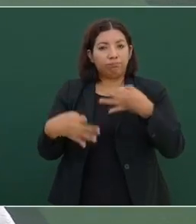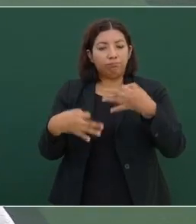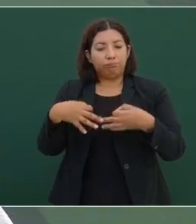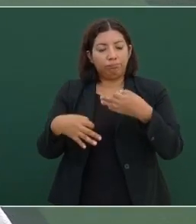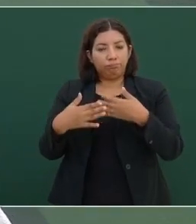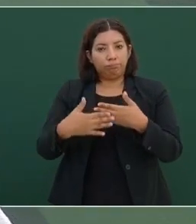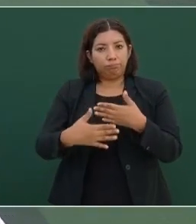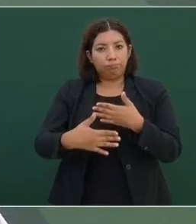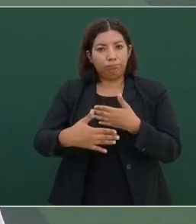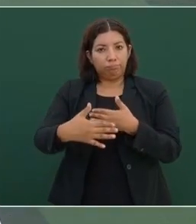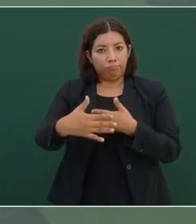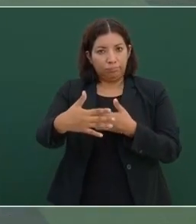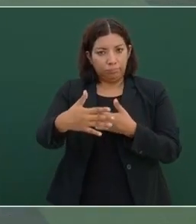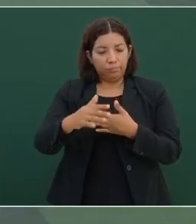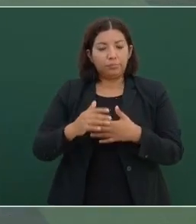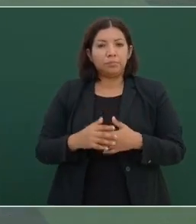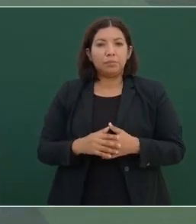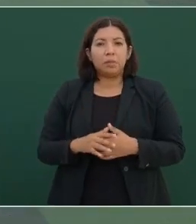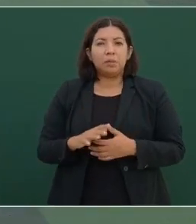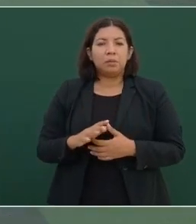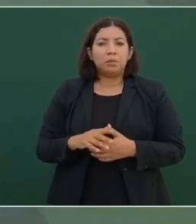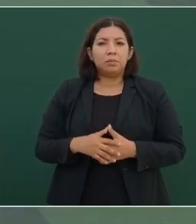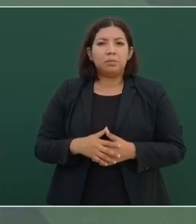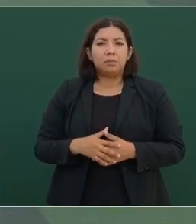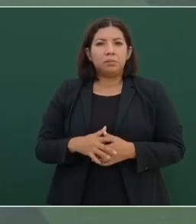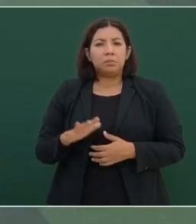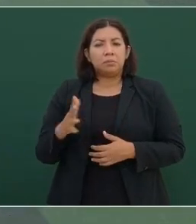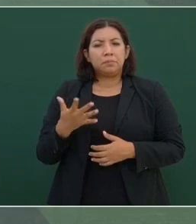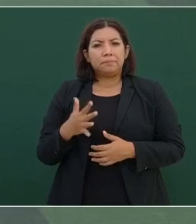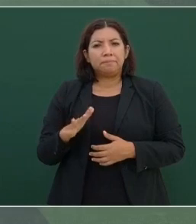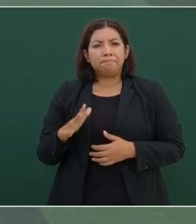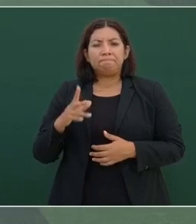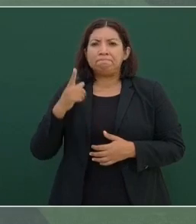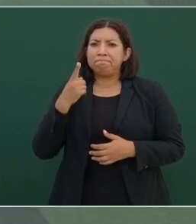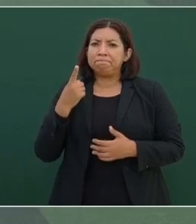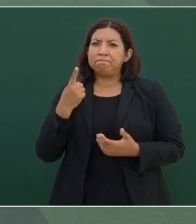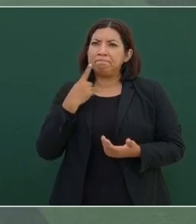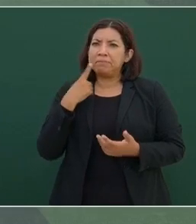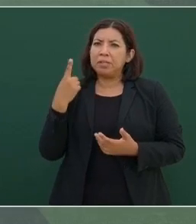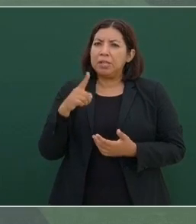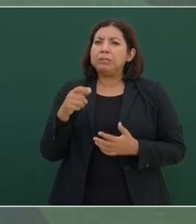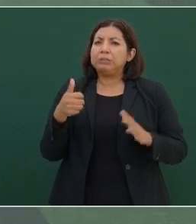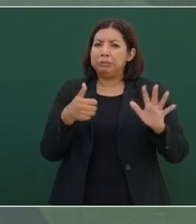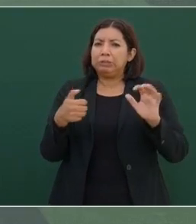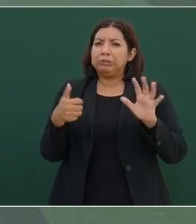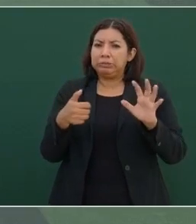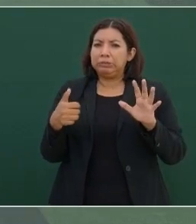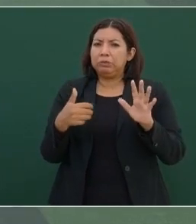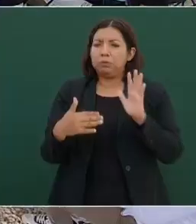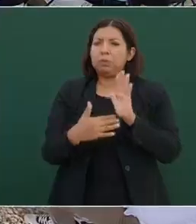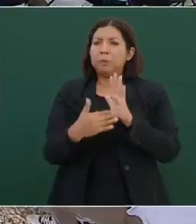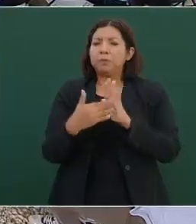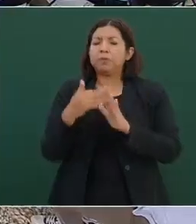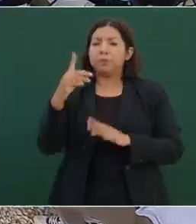que comprende una reclamación de 600 millones de dólares.